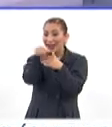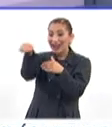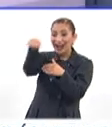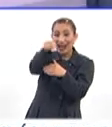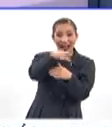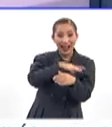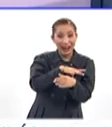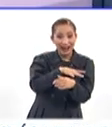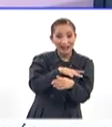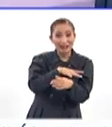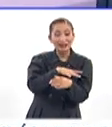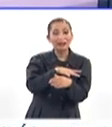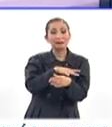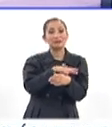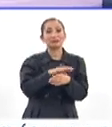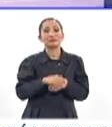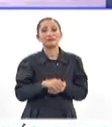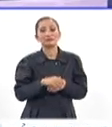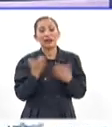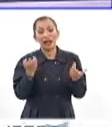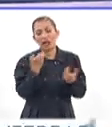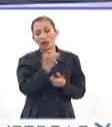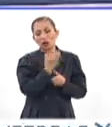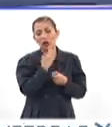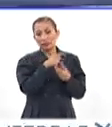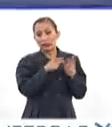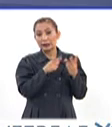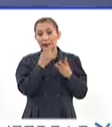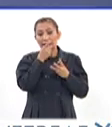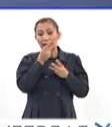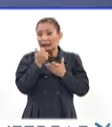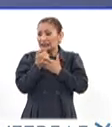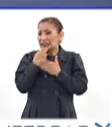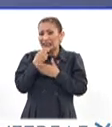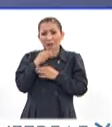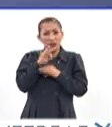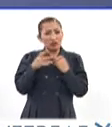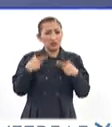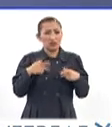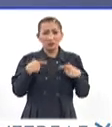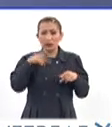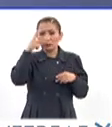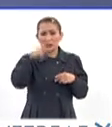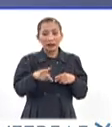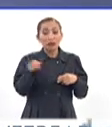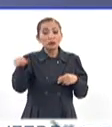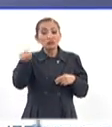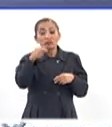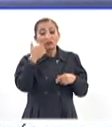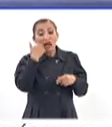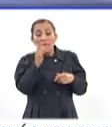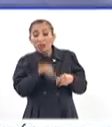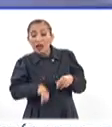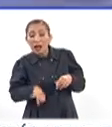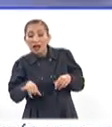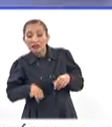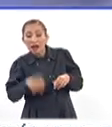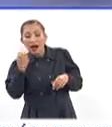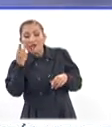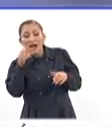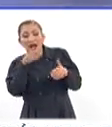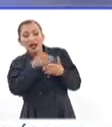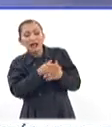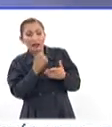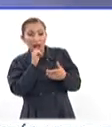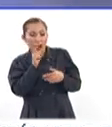que se abren. Eso es muy importante, ese dato. Esos son, que creo que 3. Y le sirve a todo mexicano que quiera meterse